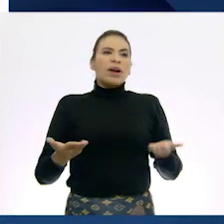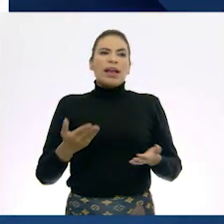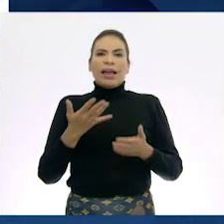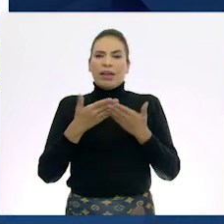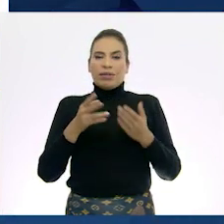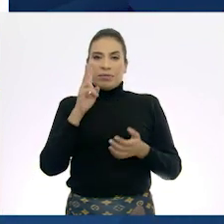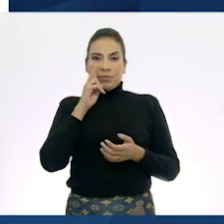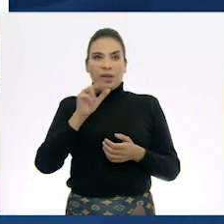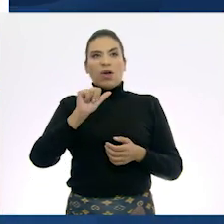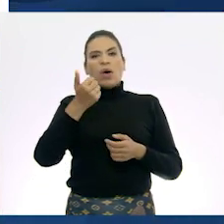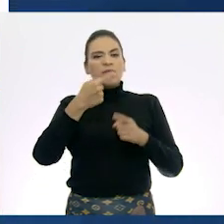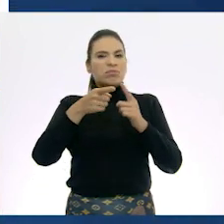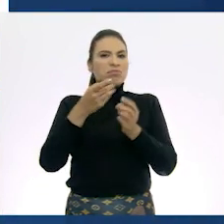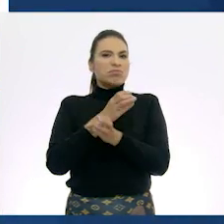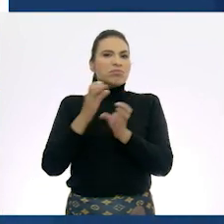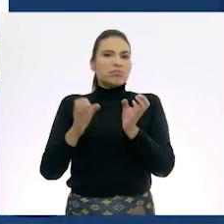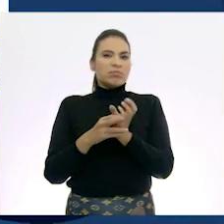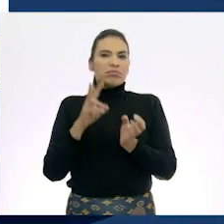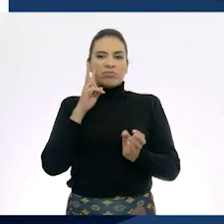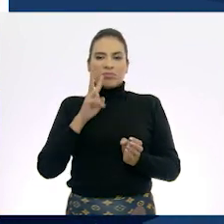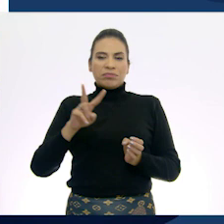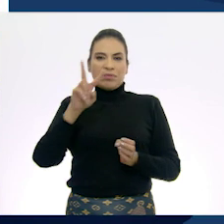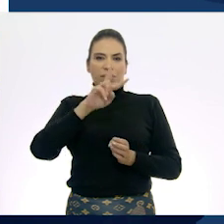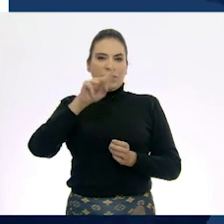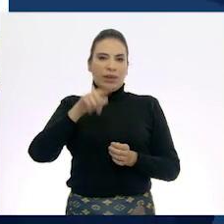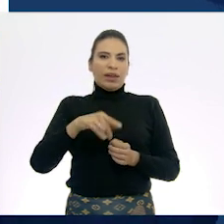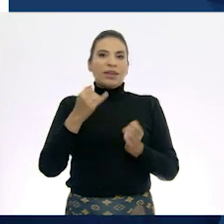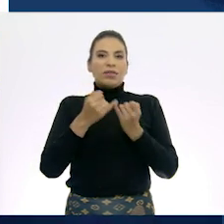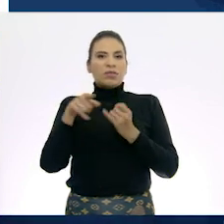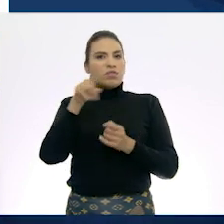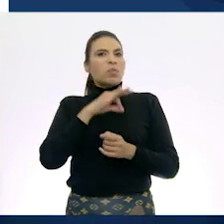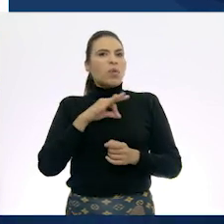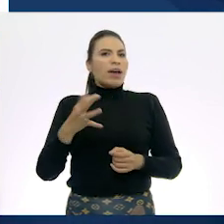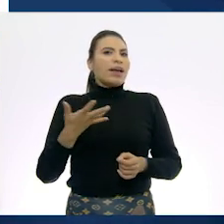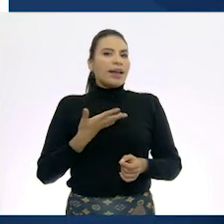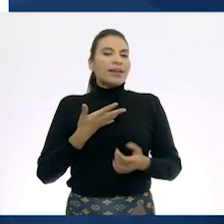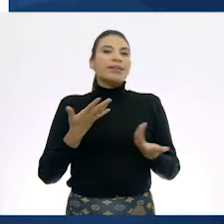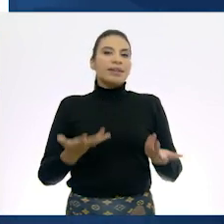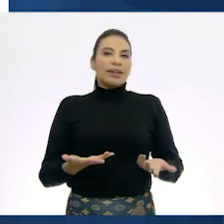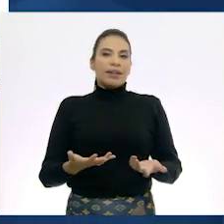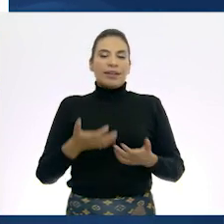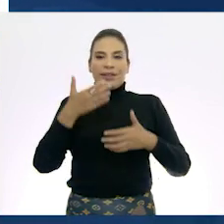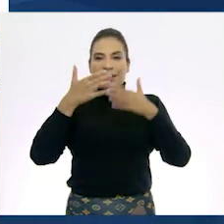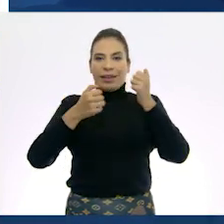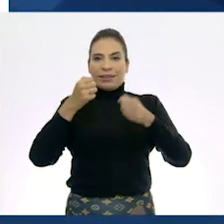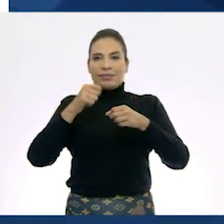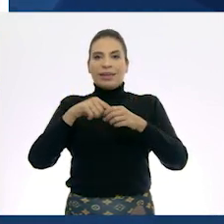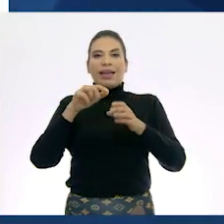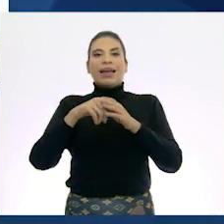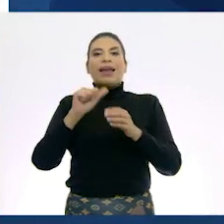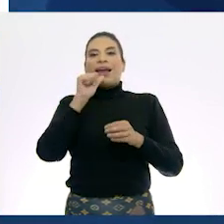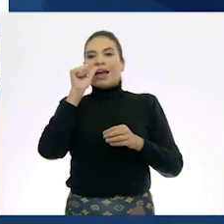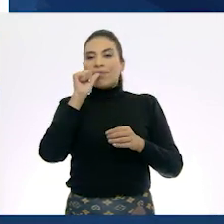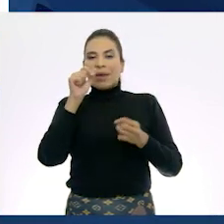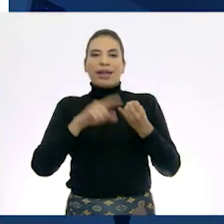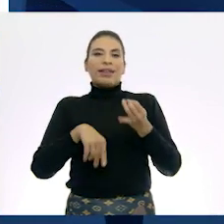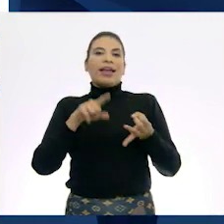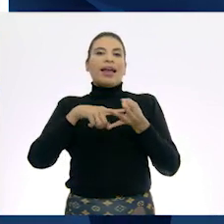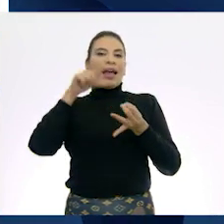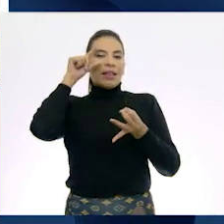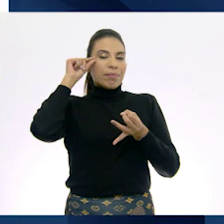pues, ya tenemos otras opciones que están también a nuestra disposición, que son la leche de avena, la leche de